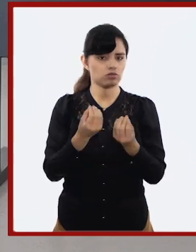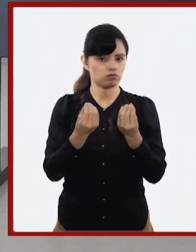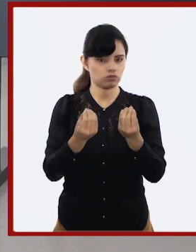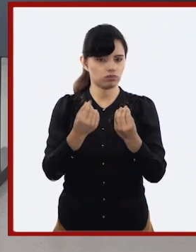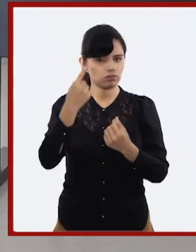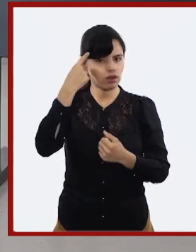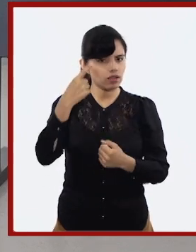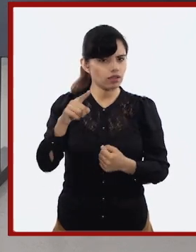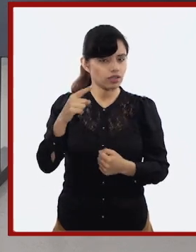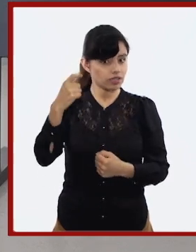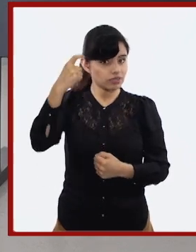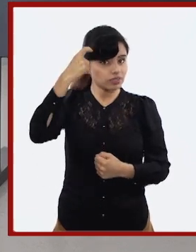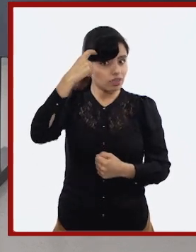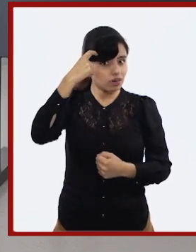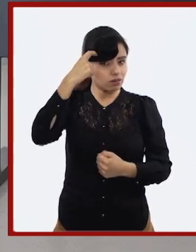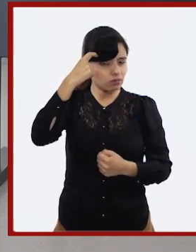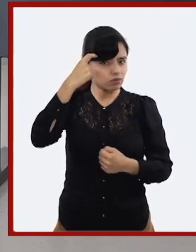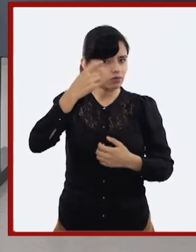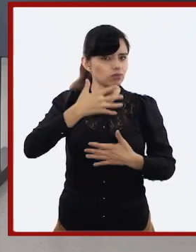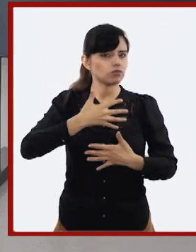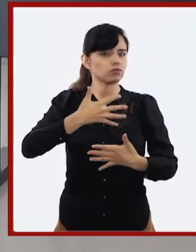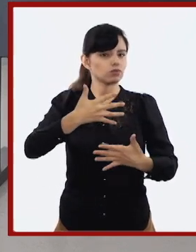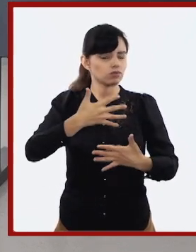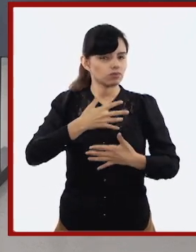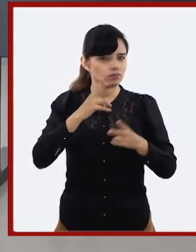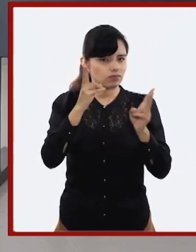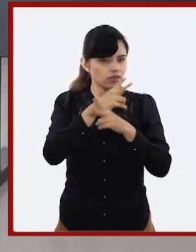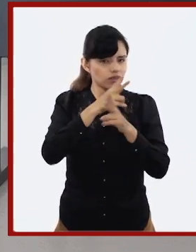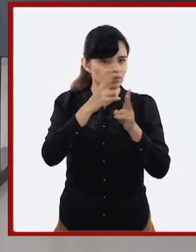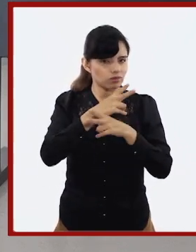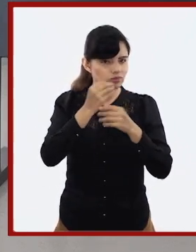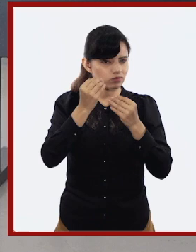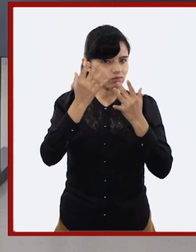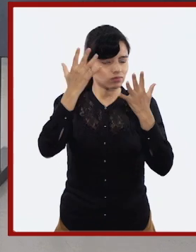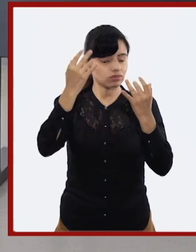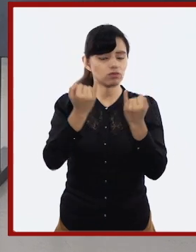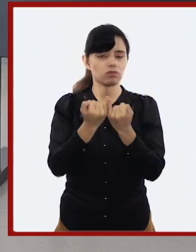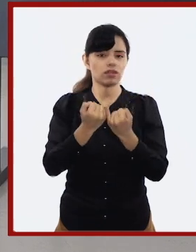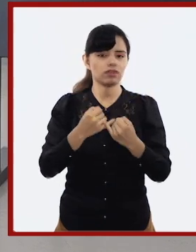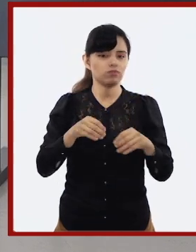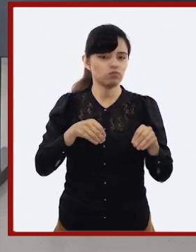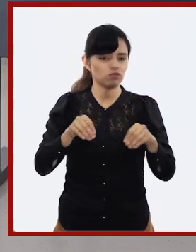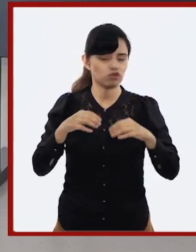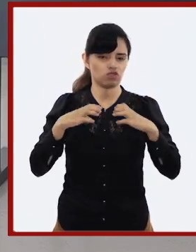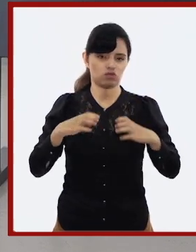oxigenar nuestro cerebro y nos ayudan también a trabajar expresión corporal, que es algo